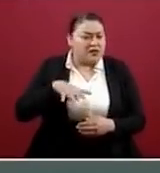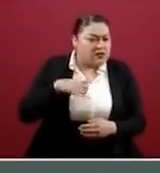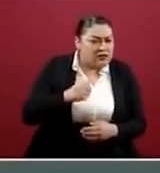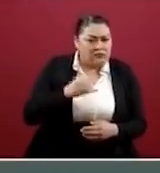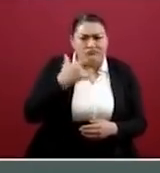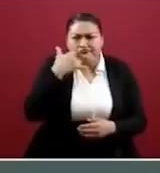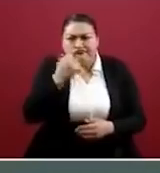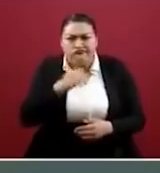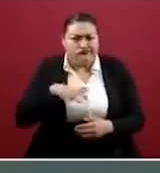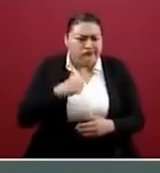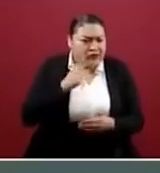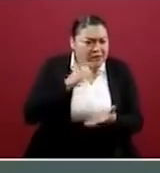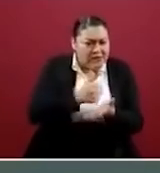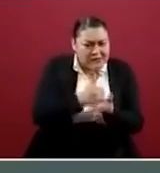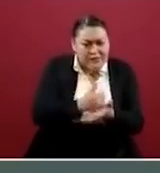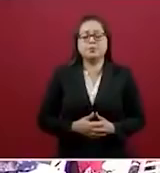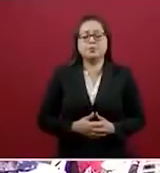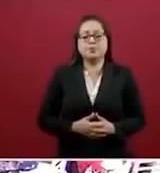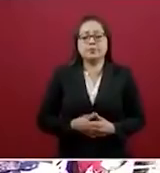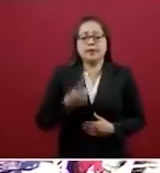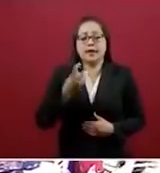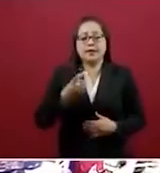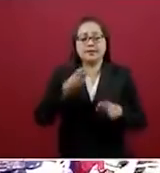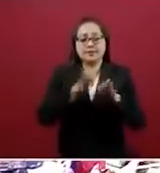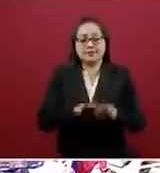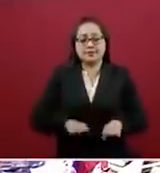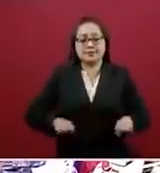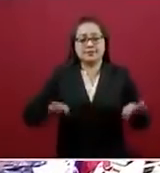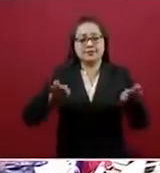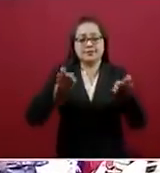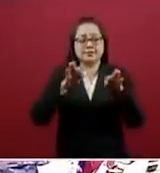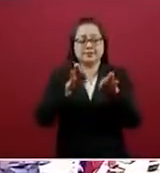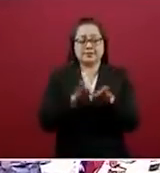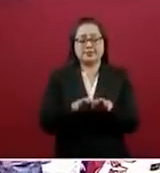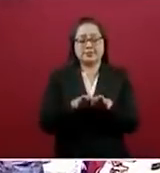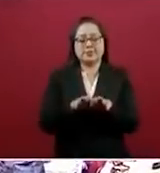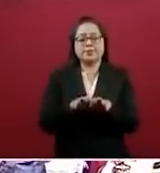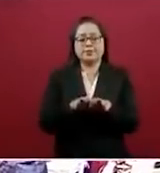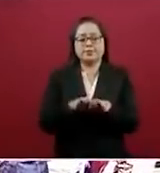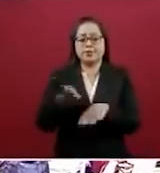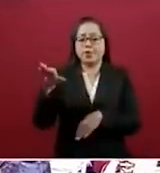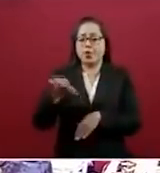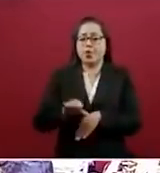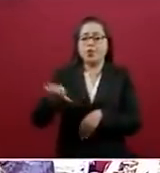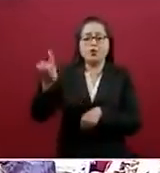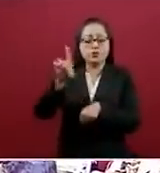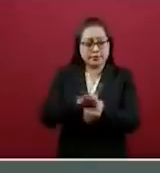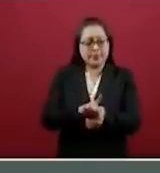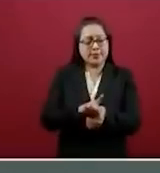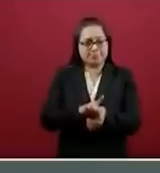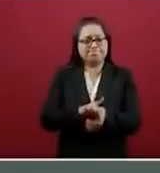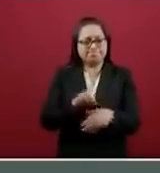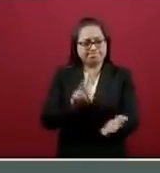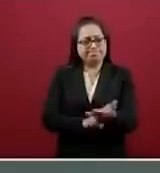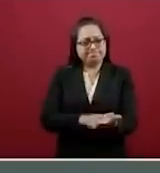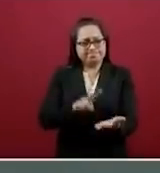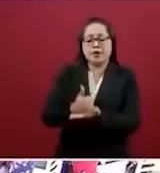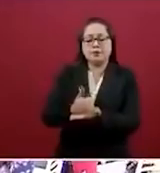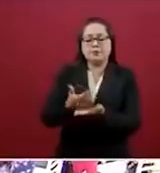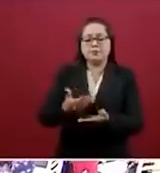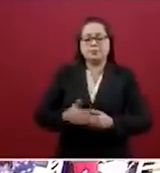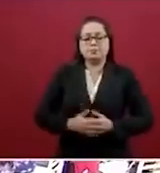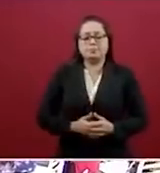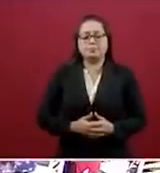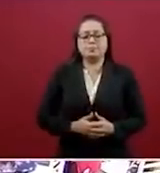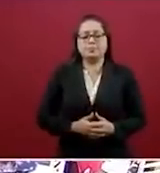luchando por la igualdad. Al encabezar el evento Mujeres Transformando México, expresó su profundo respeto por ellas.